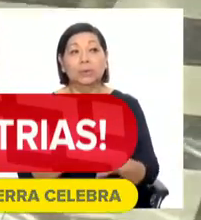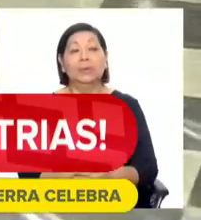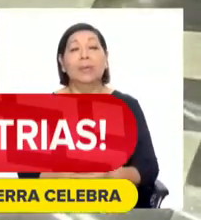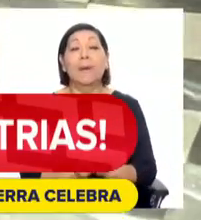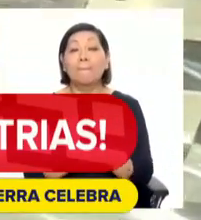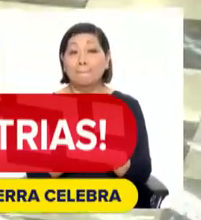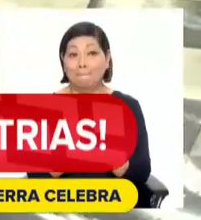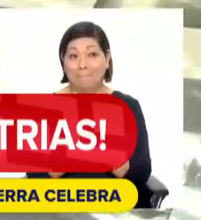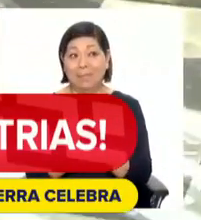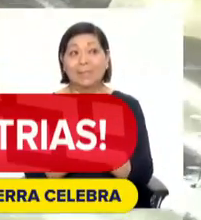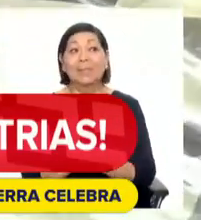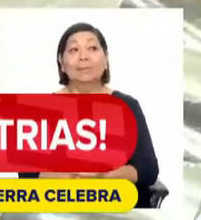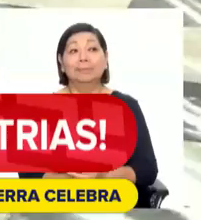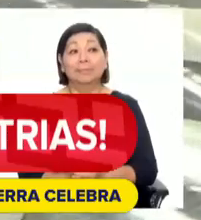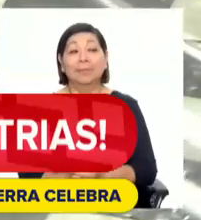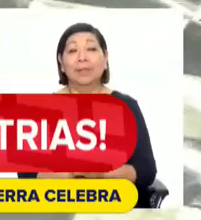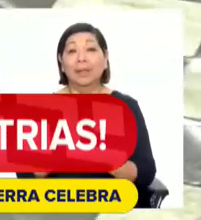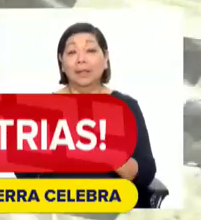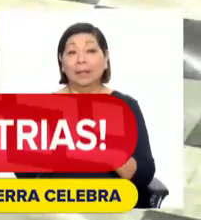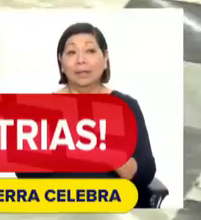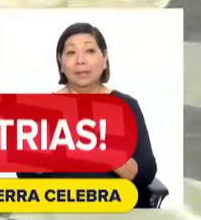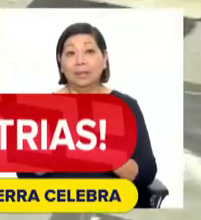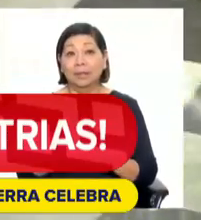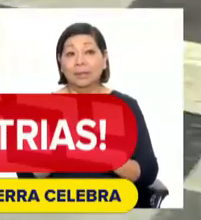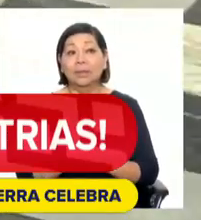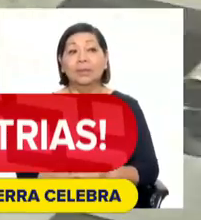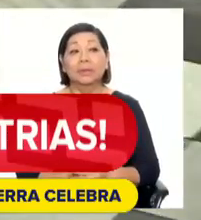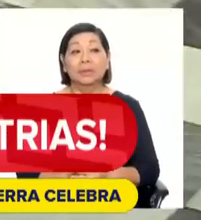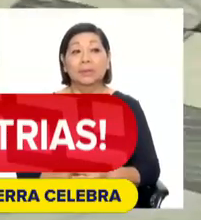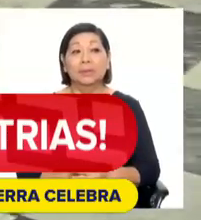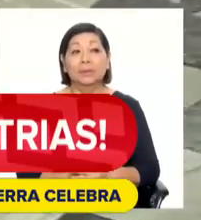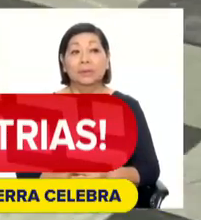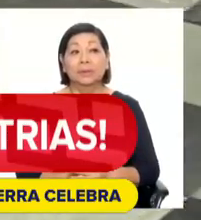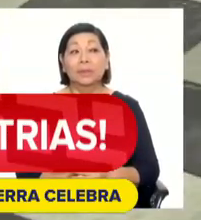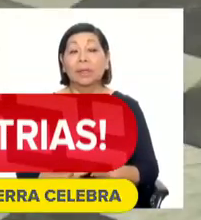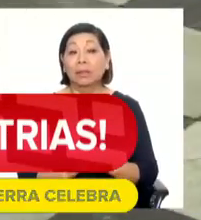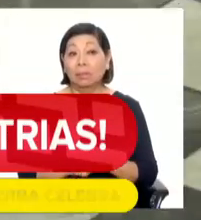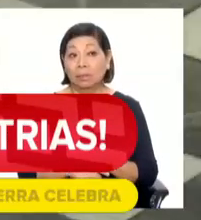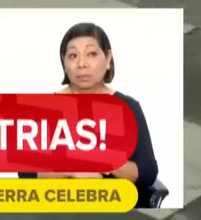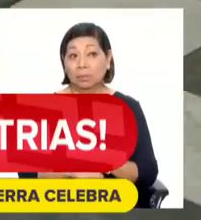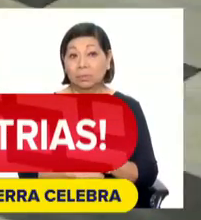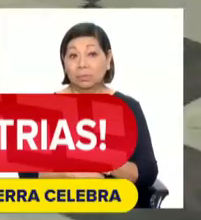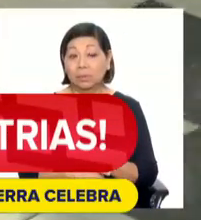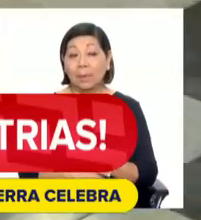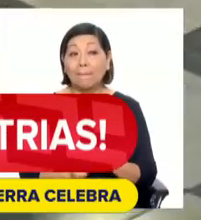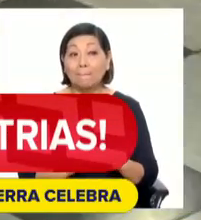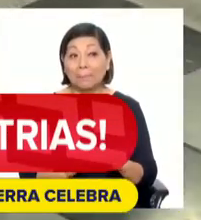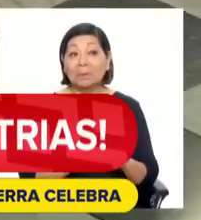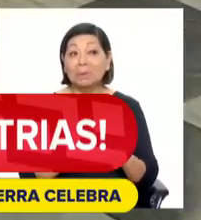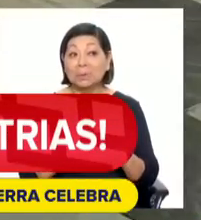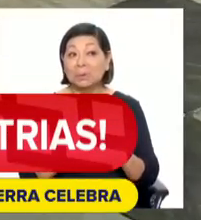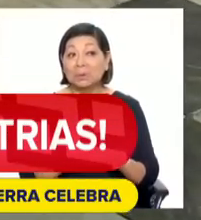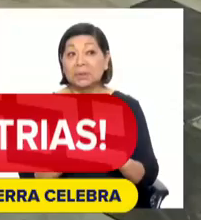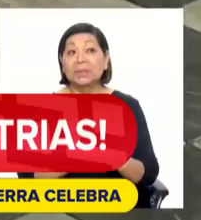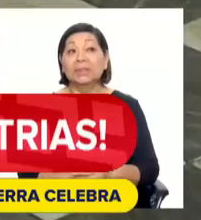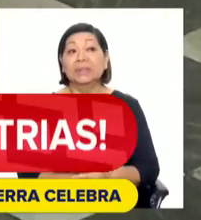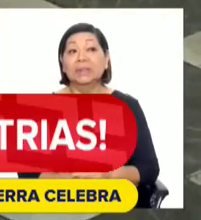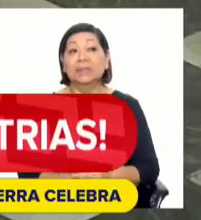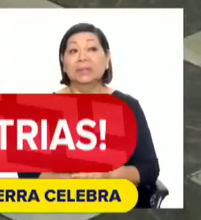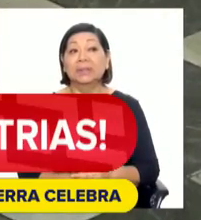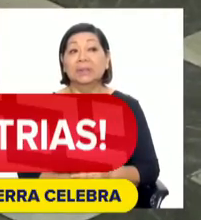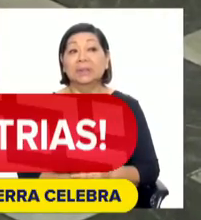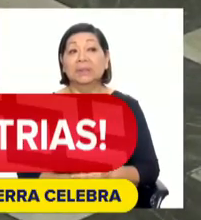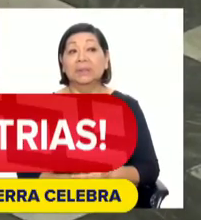la catedral donde se va a celebrar la misa solemne y Te Deum. Además, en los alrededores de la